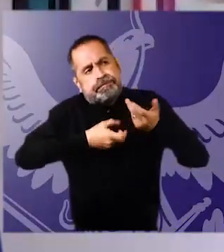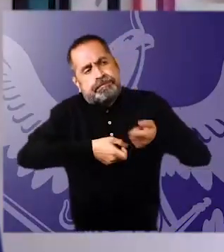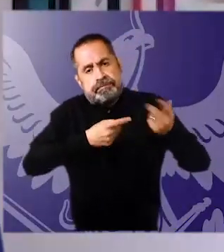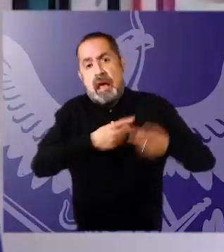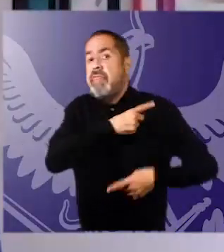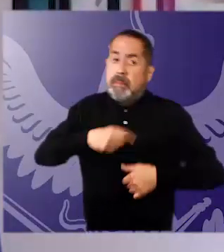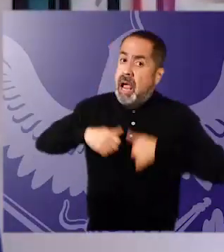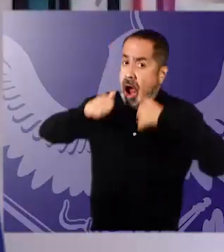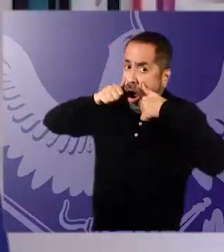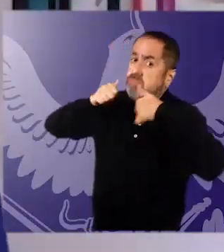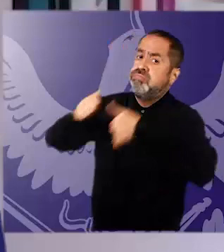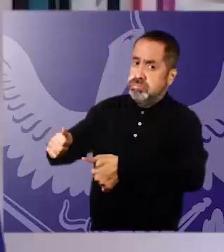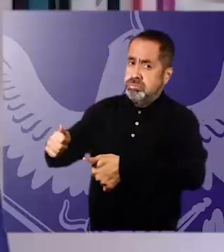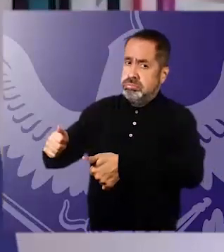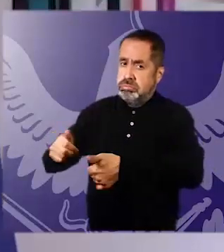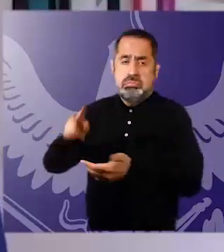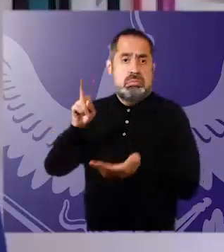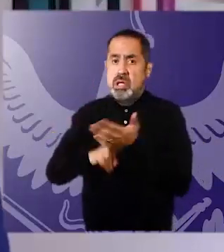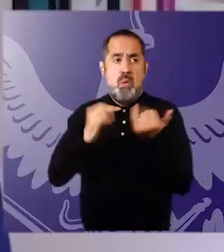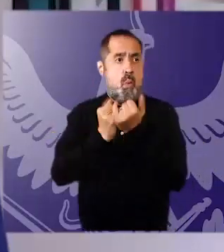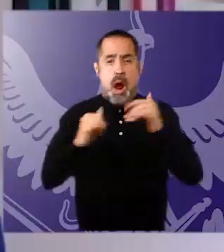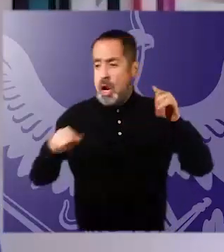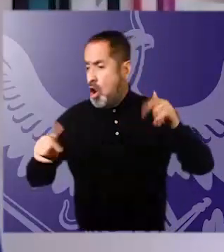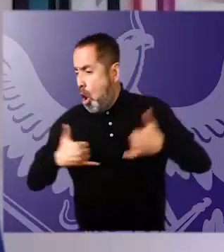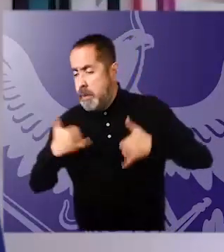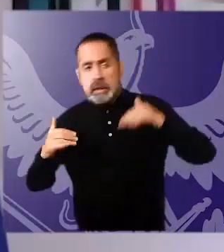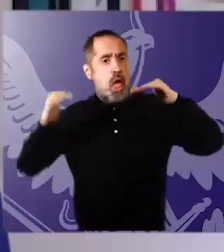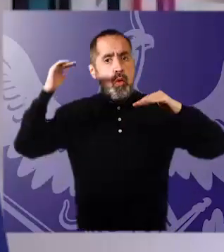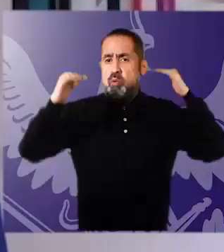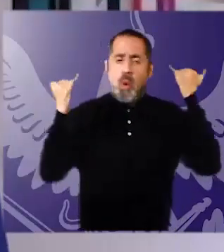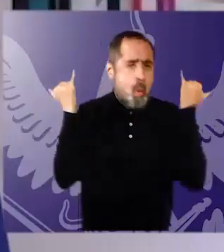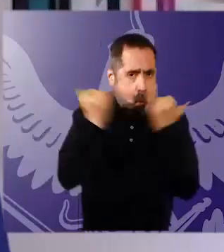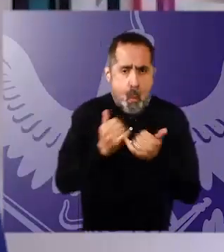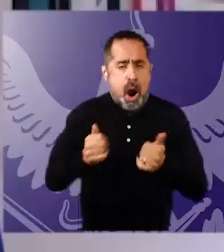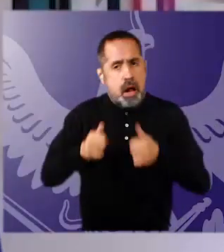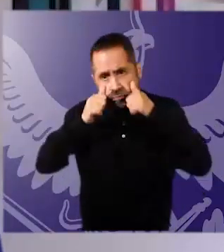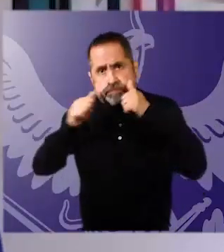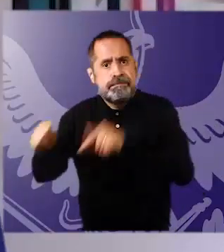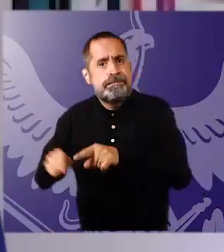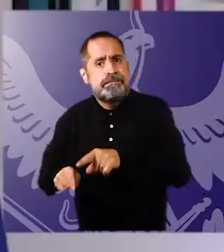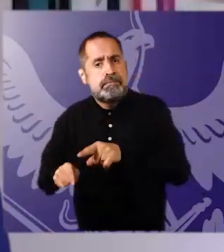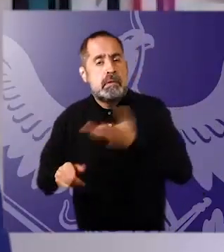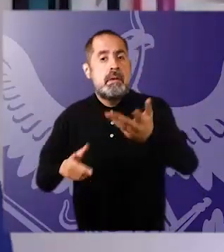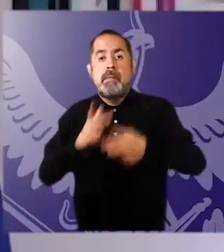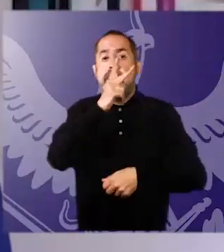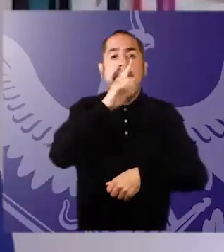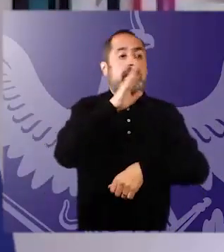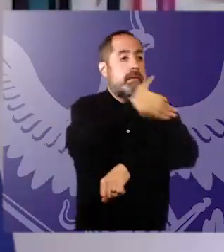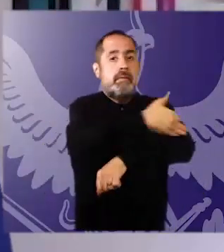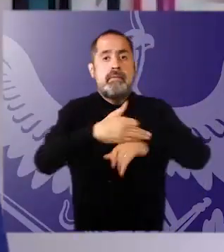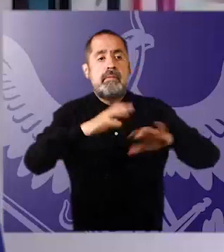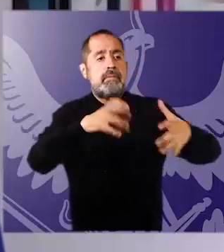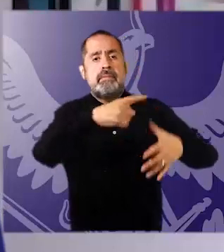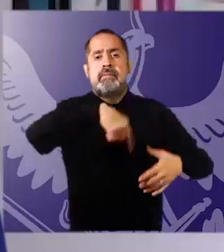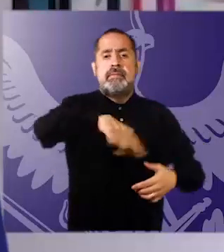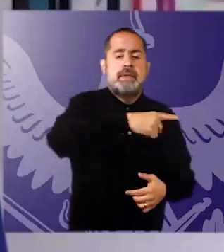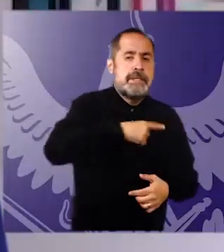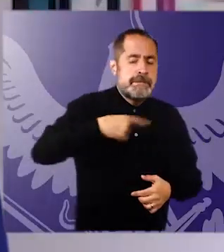las adolescentes, que son tan válidas como las de los adultos. Las madres y padres de